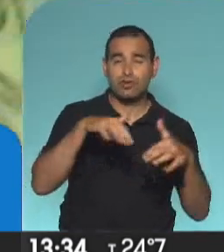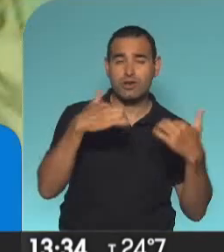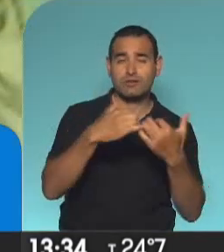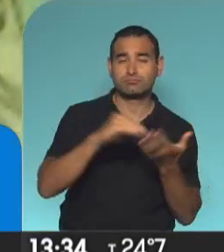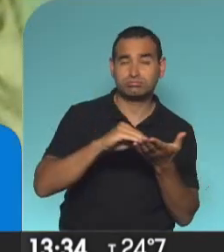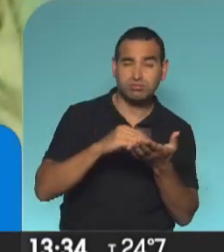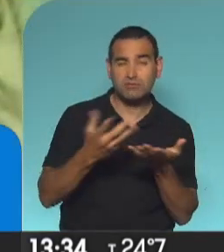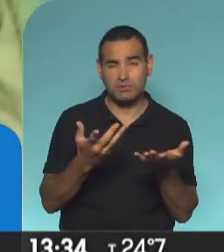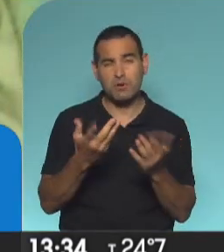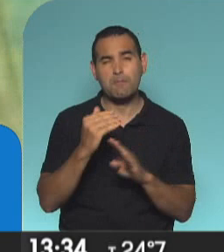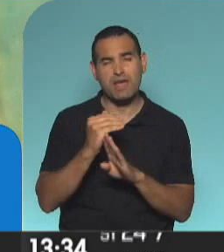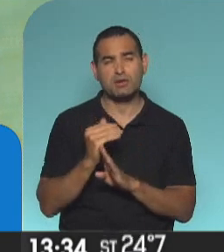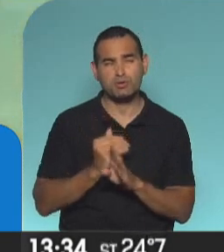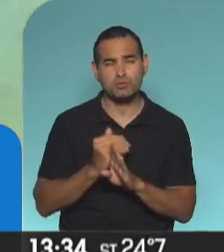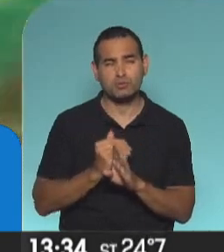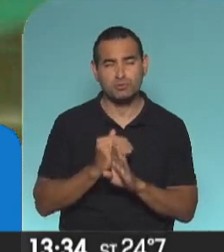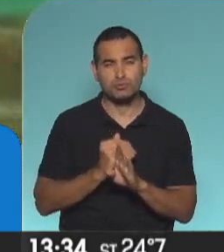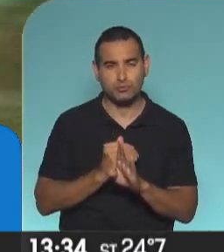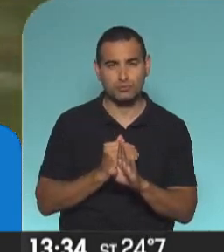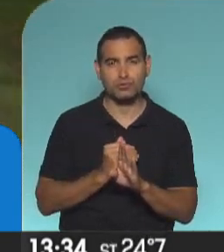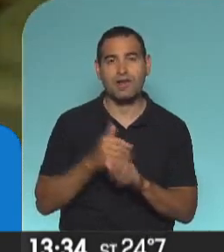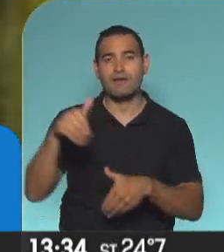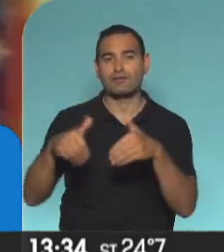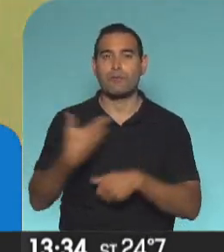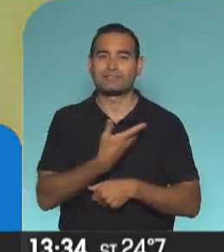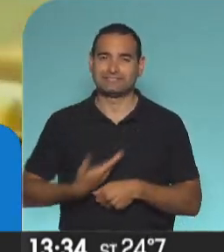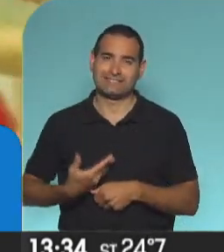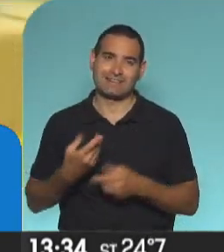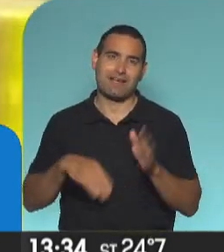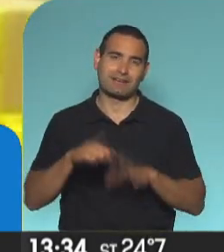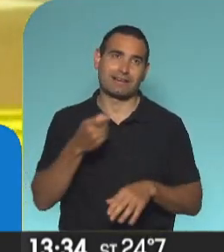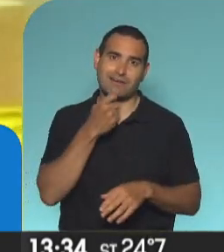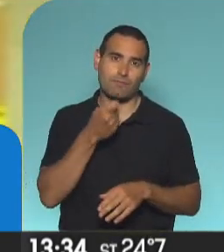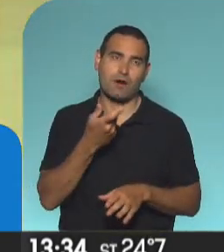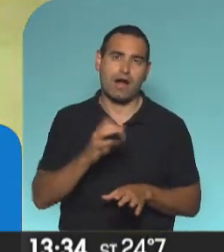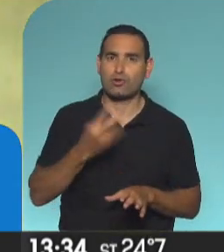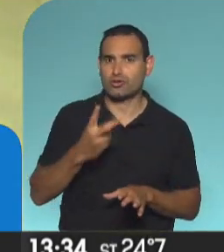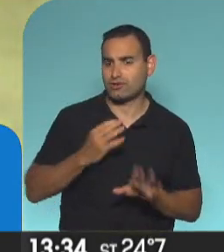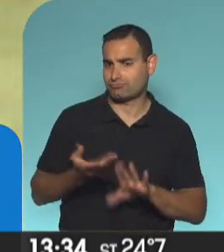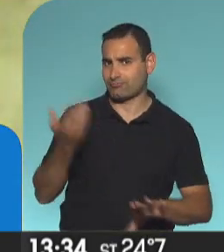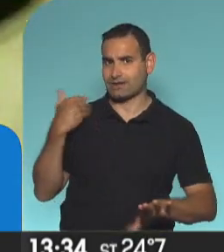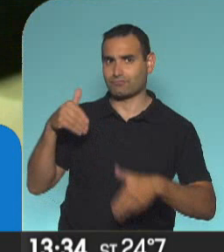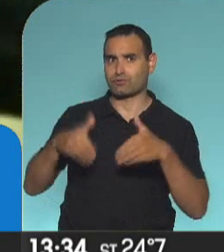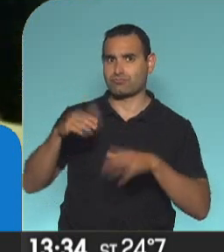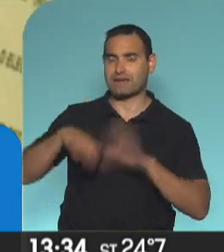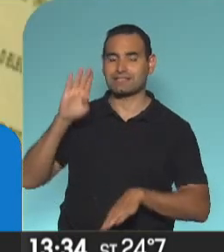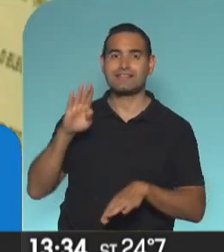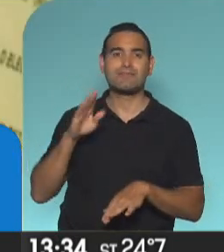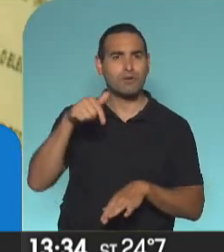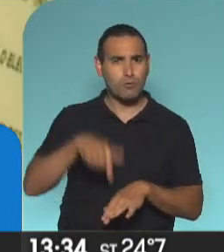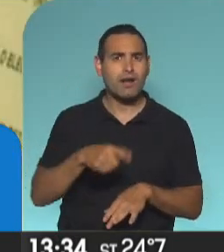una participación más baja respecto de las presidenciales, por ejemplo, de hace 2 años. De todas maneras, se está hablando mucho